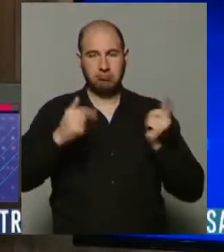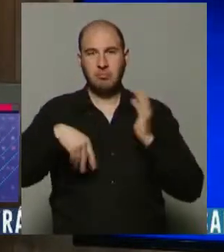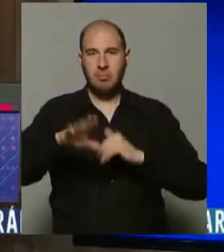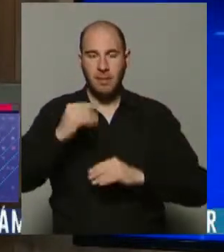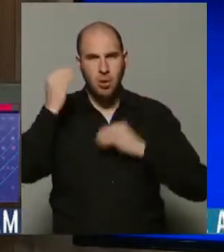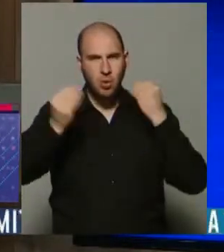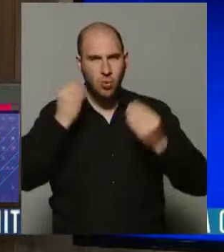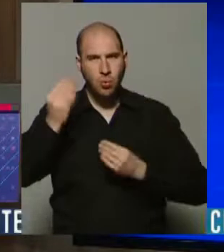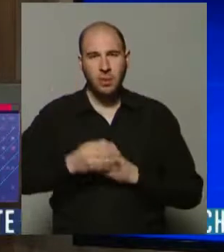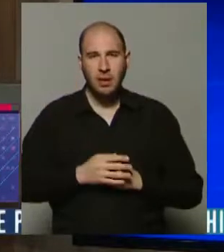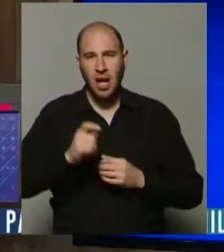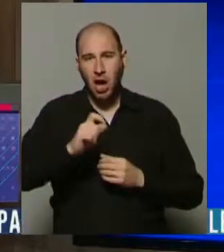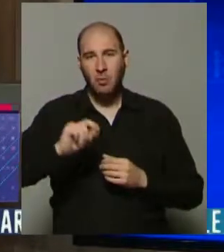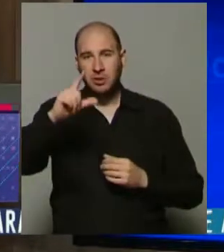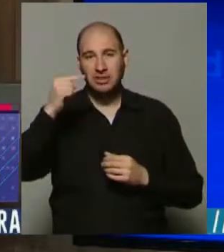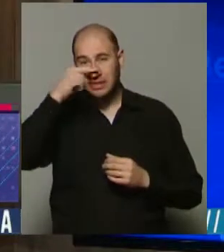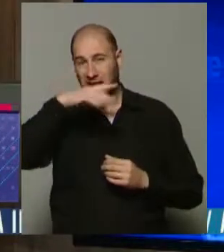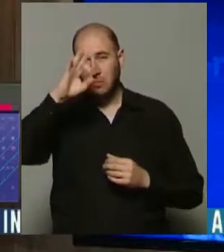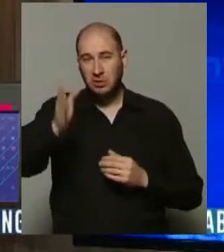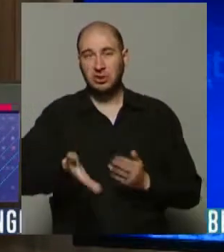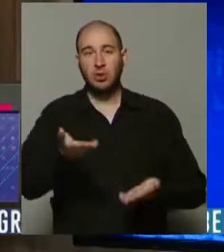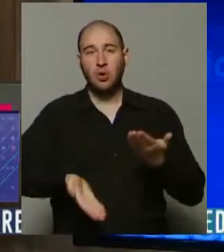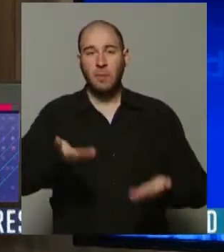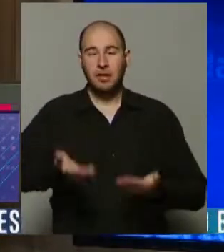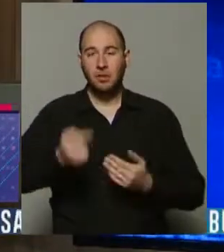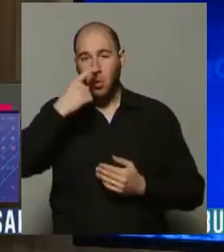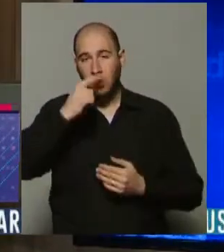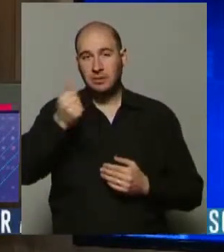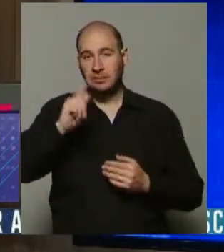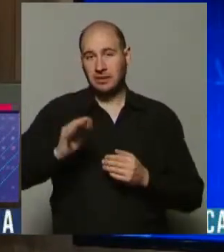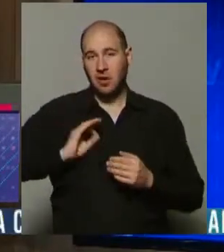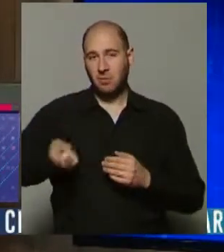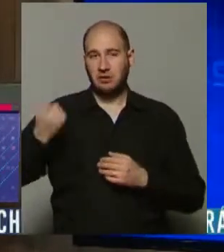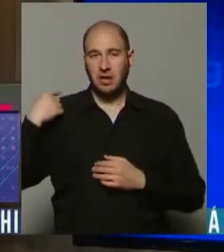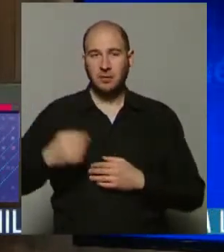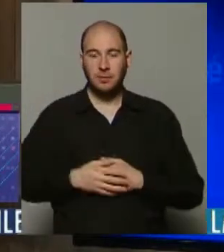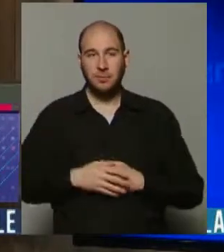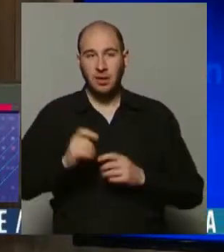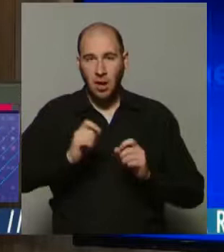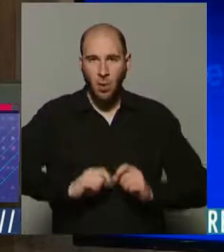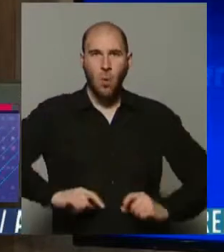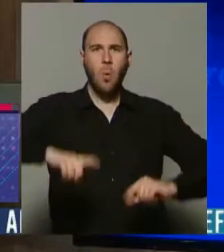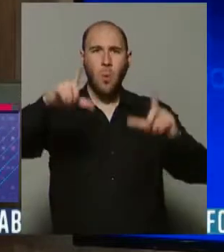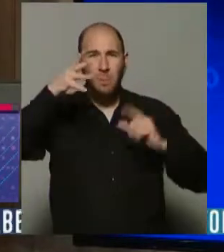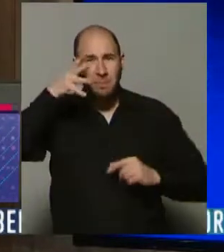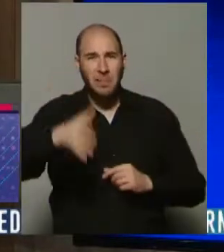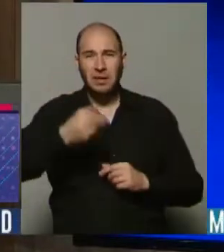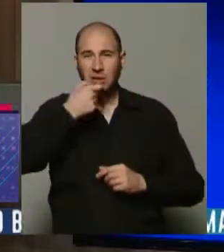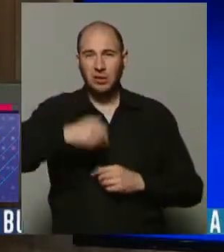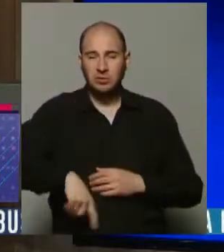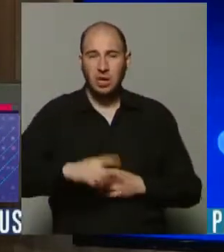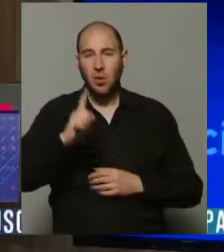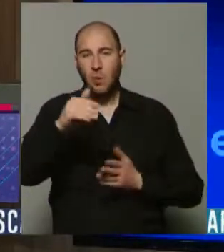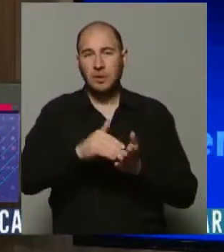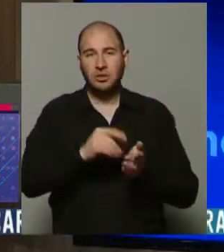lo preocupante es que creció casi 7 puntos con respecto al último semestre del año pasado, es decir, creció muchísimo en nuestra provincia, es más de 1